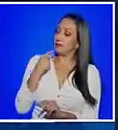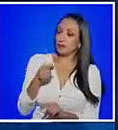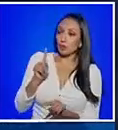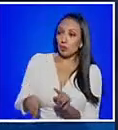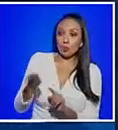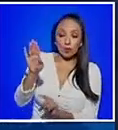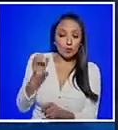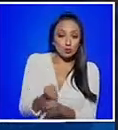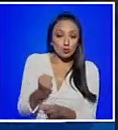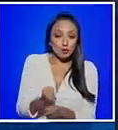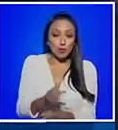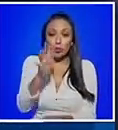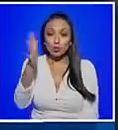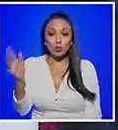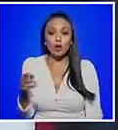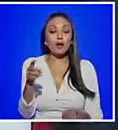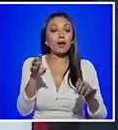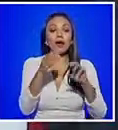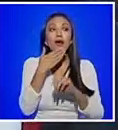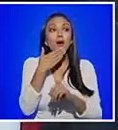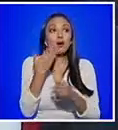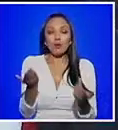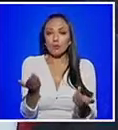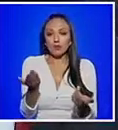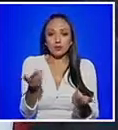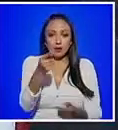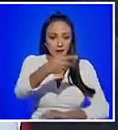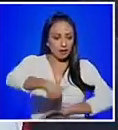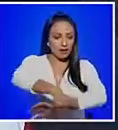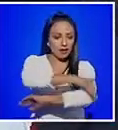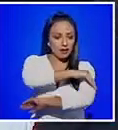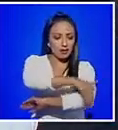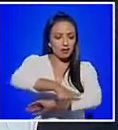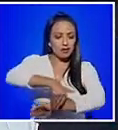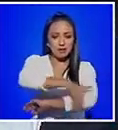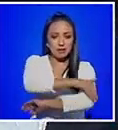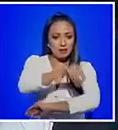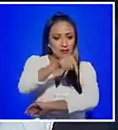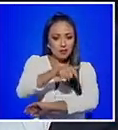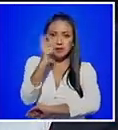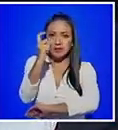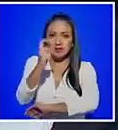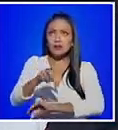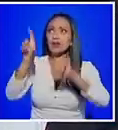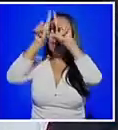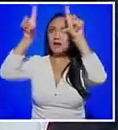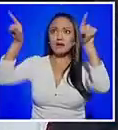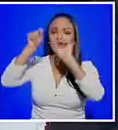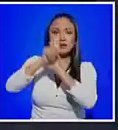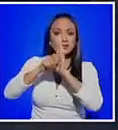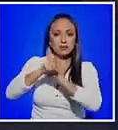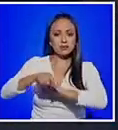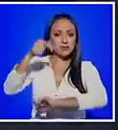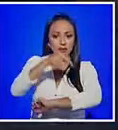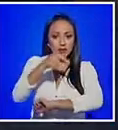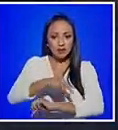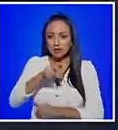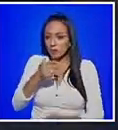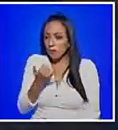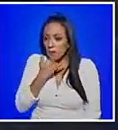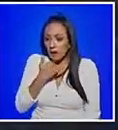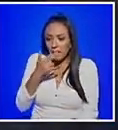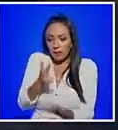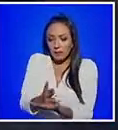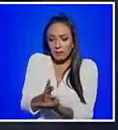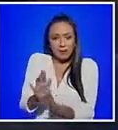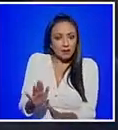ejercer su trabajo porque no hay señalética. Yo que sepa, en la esquina no necesitas una señalética, porque aquí en la China eso es mal estacionado.